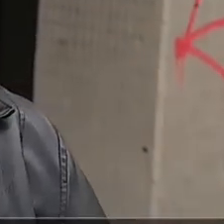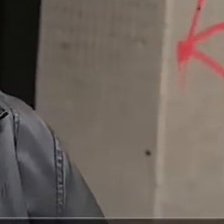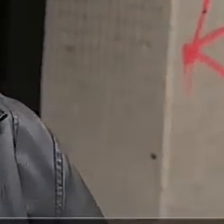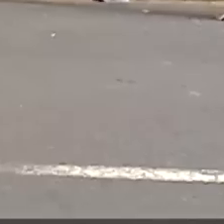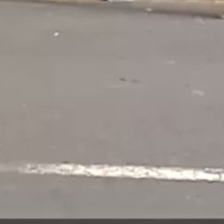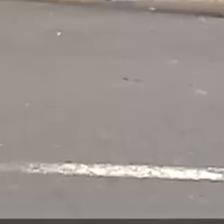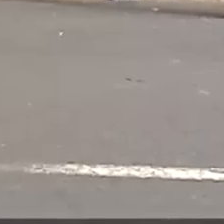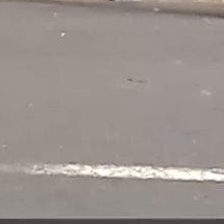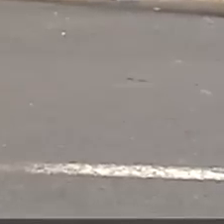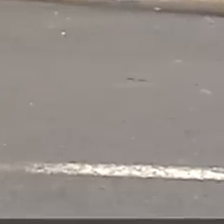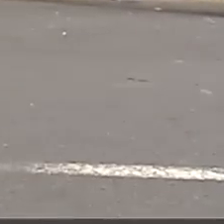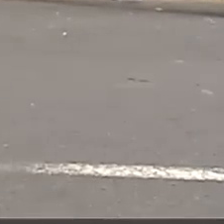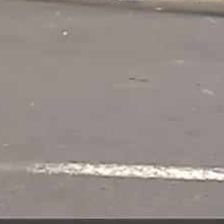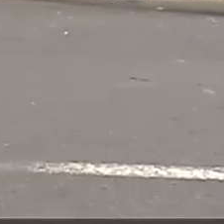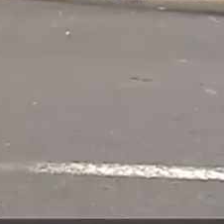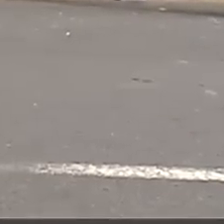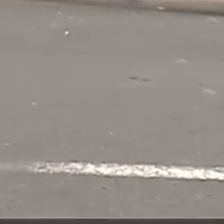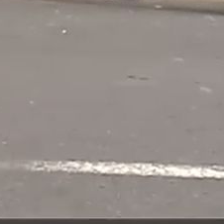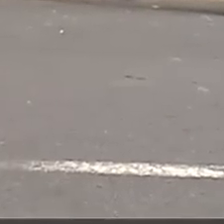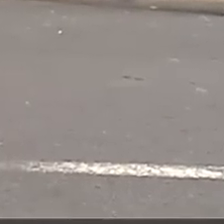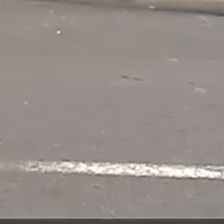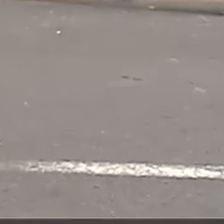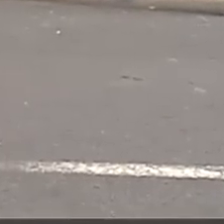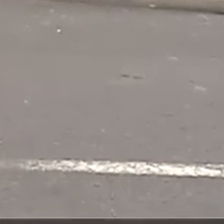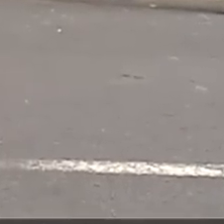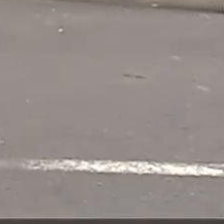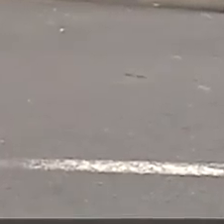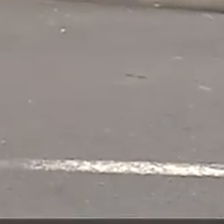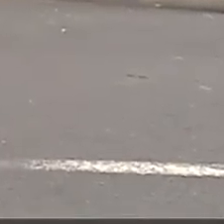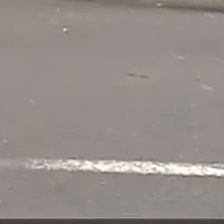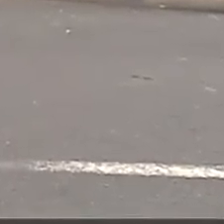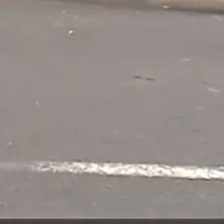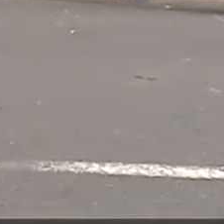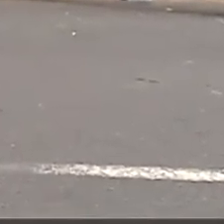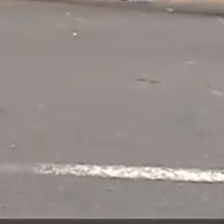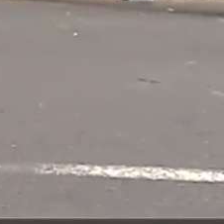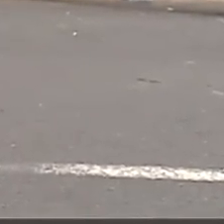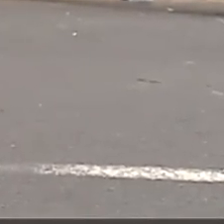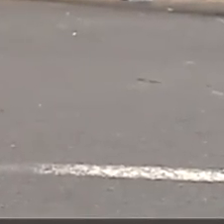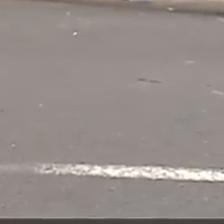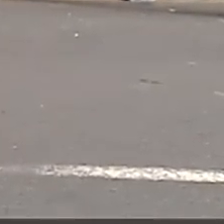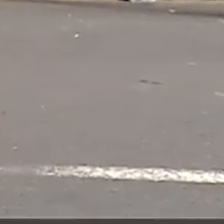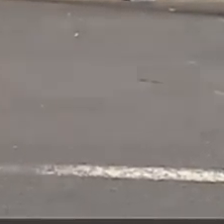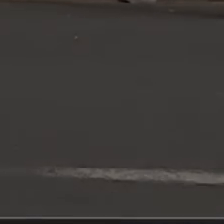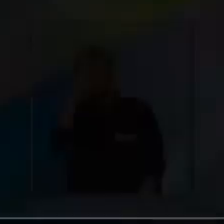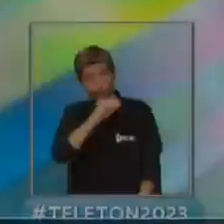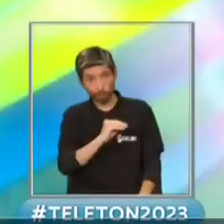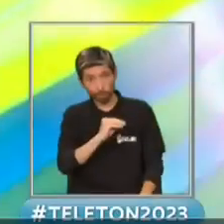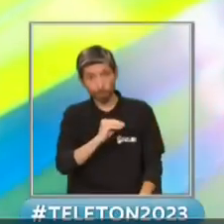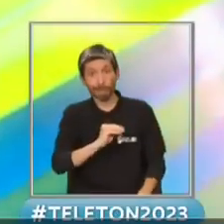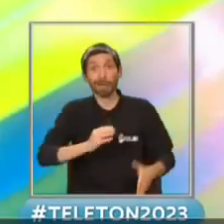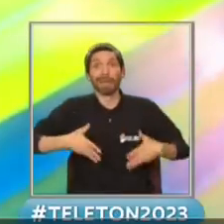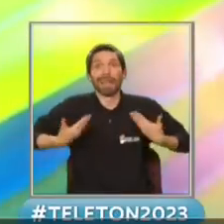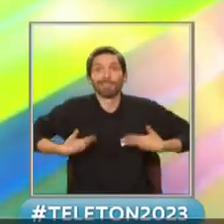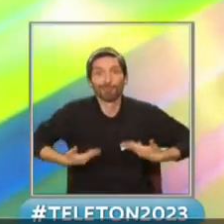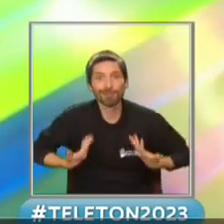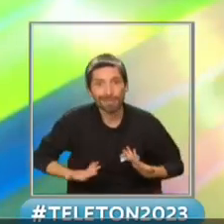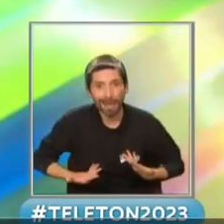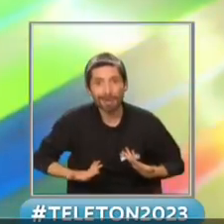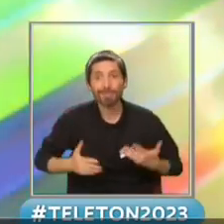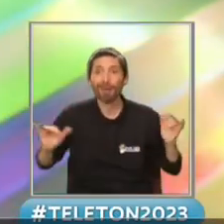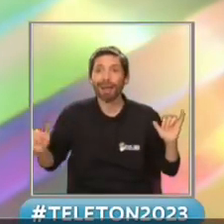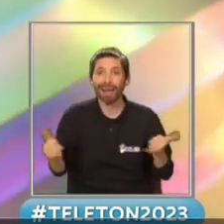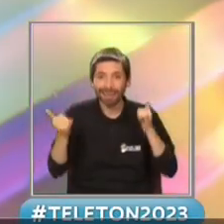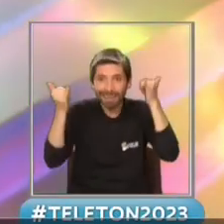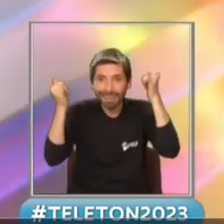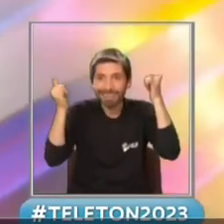la Teletón. Yo creo que es como el más motivador y va a ser súper difícil que él después se retire y que alguien siga su legado. Fueron 10 minutos en